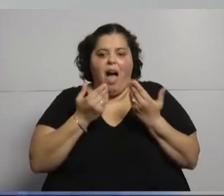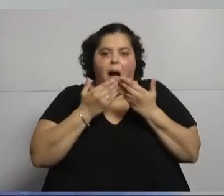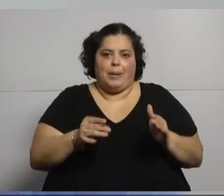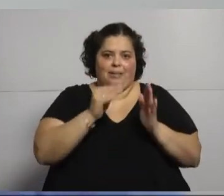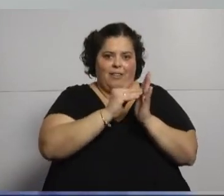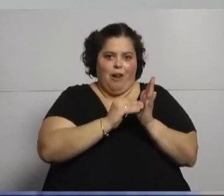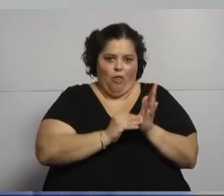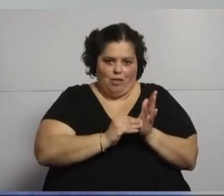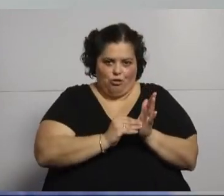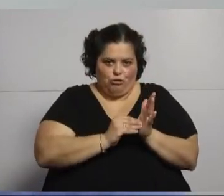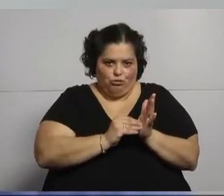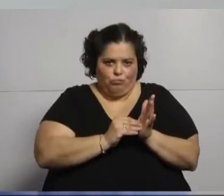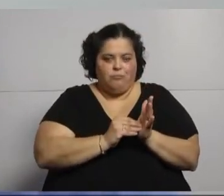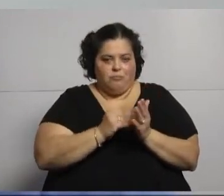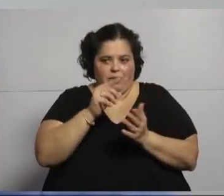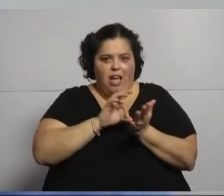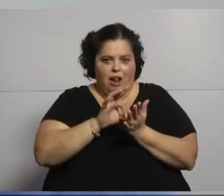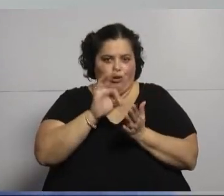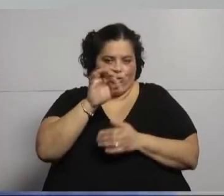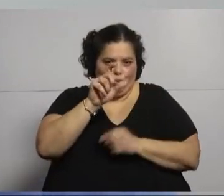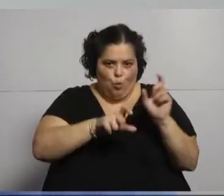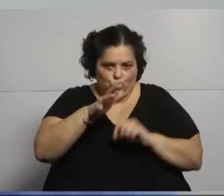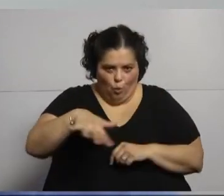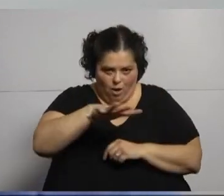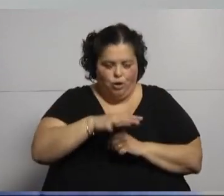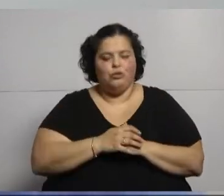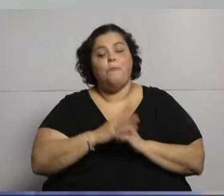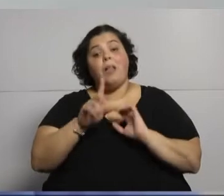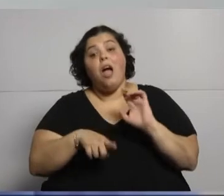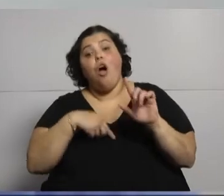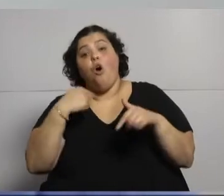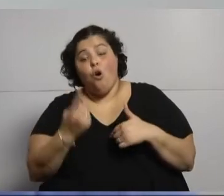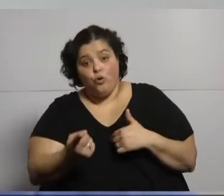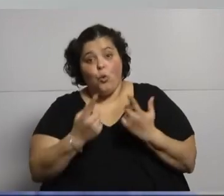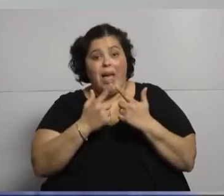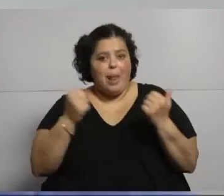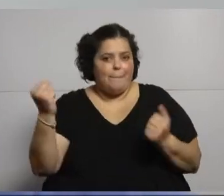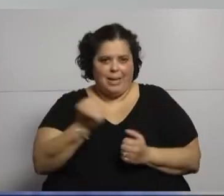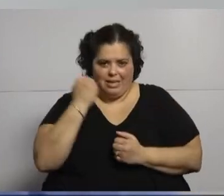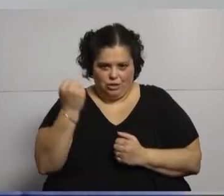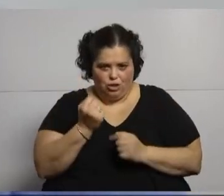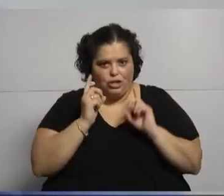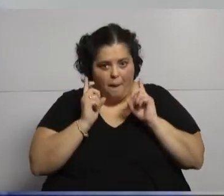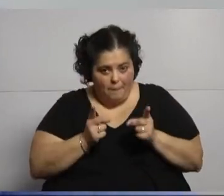servicios. En ese sentido, otro elemento que fue esencial tiene que ver con las soluciones, porque